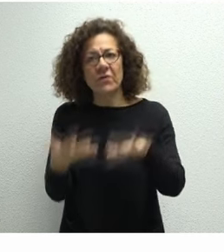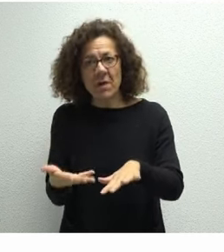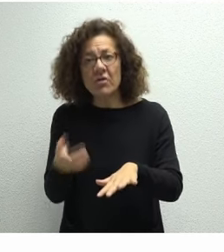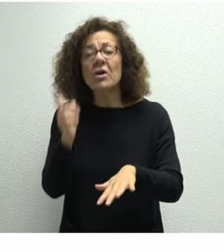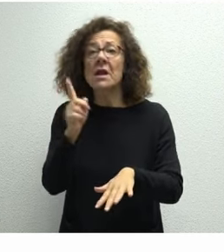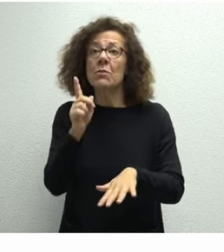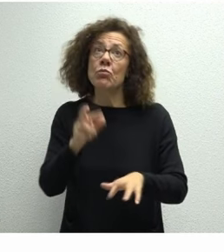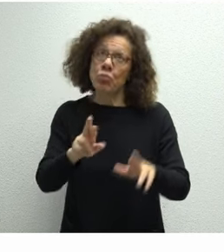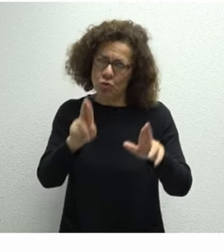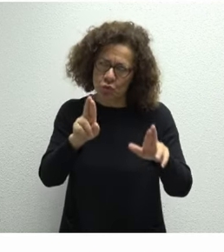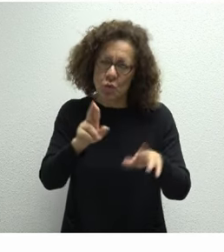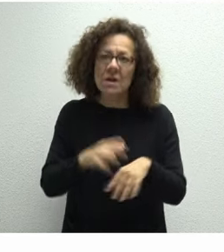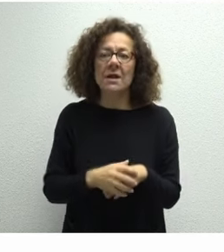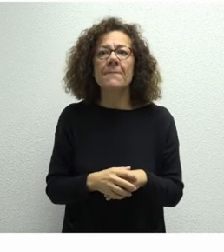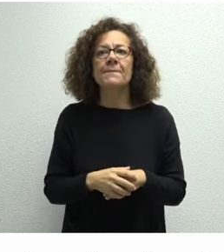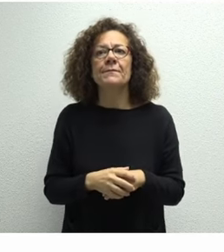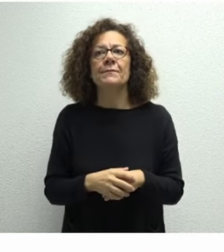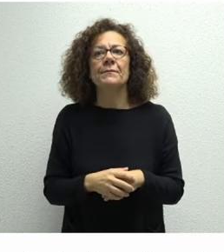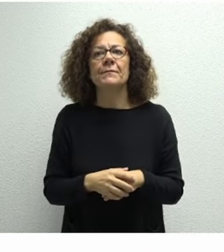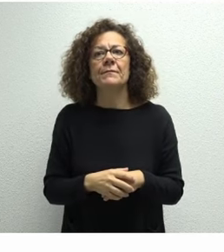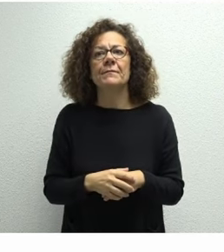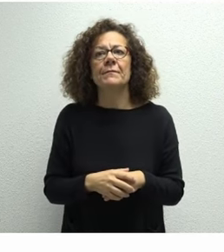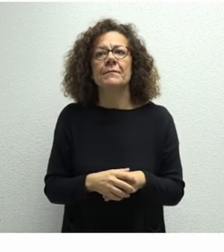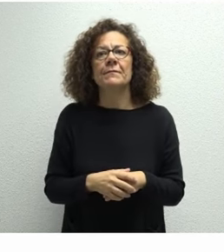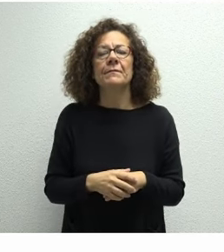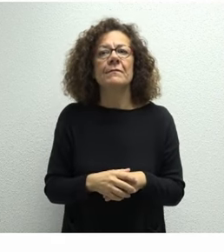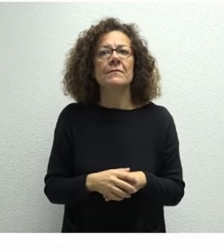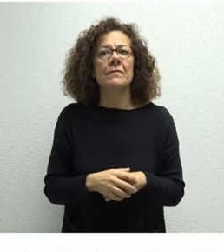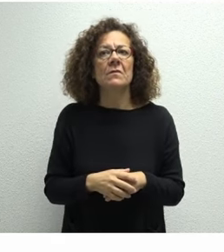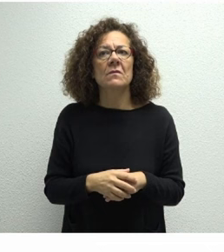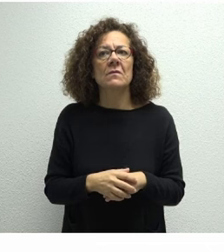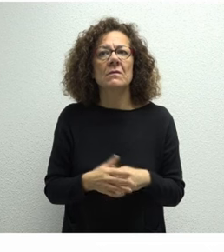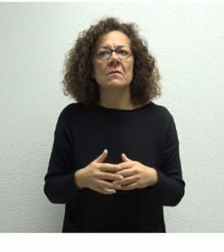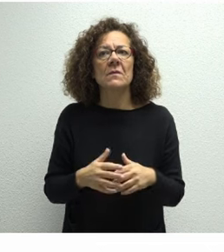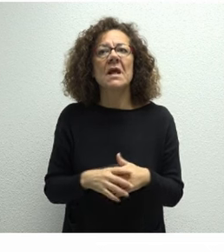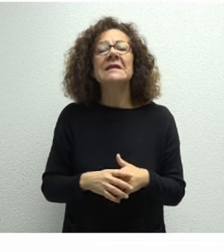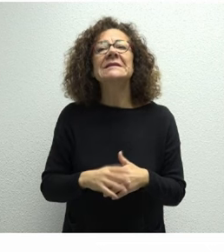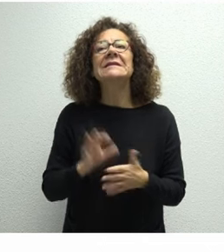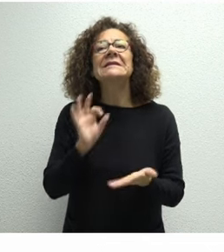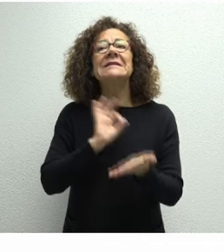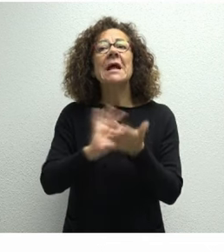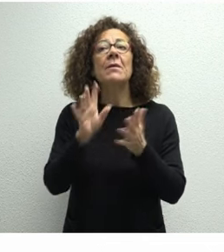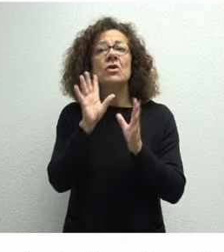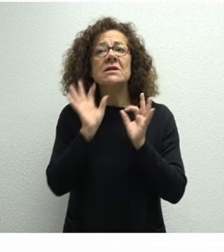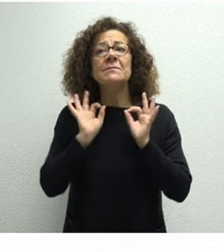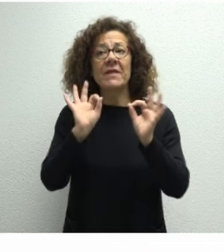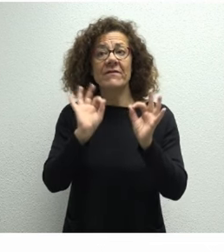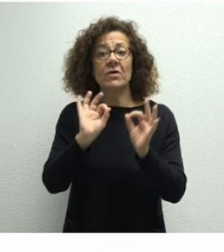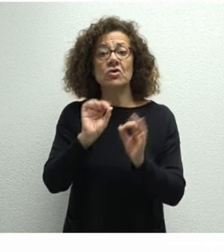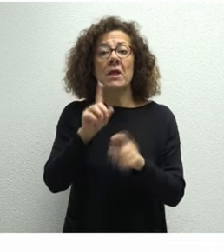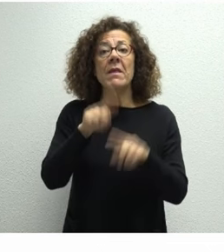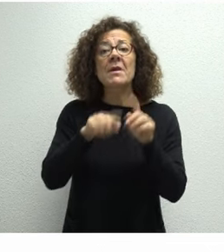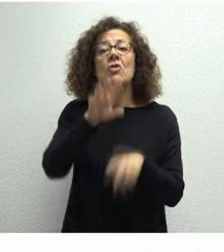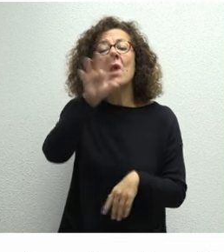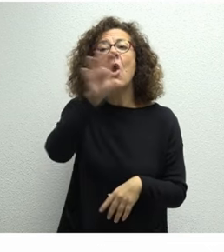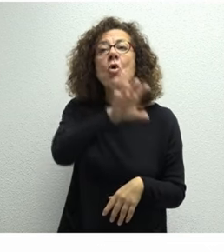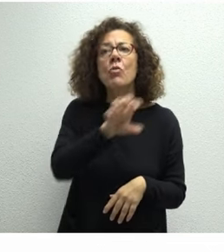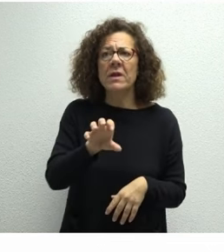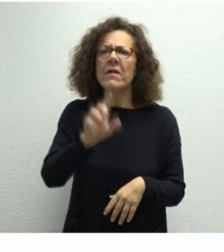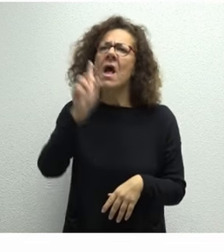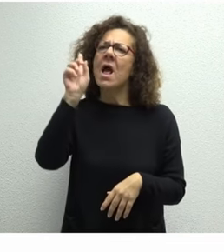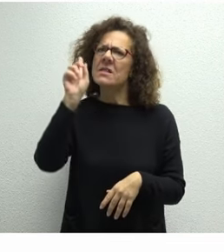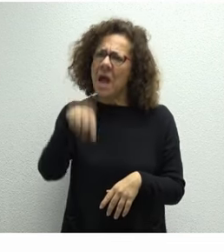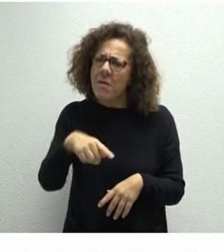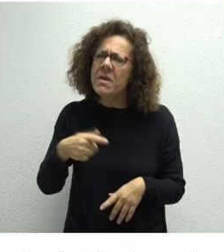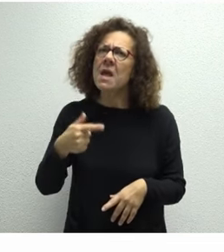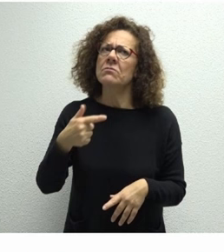por suerte no sí Ah H servicios específicos ubicad en la comunidad e también hemos sido